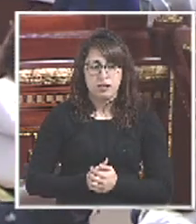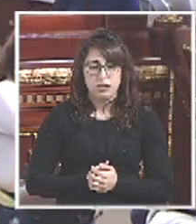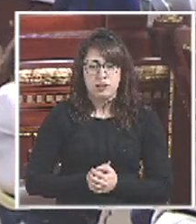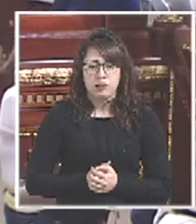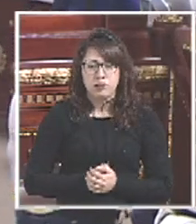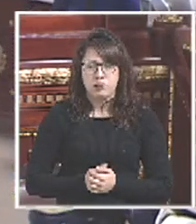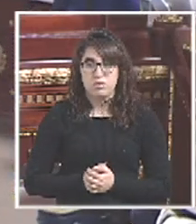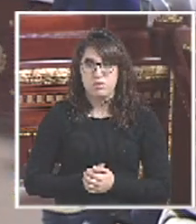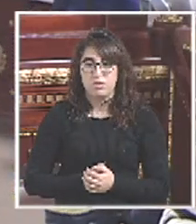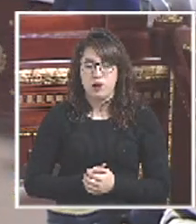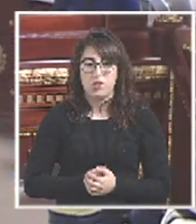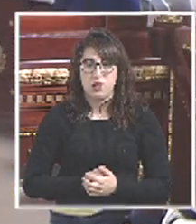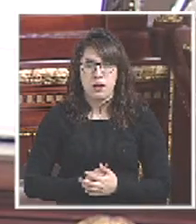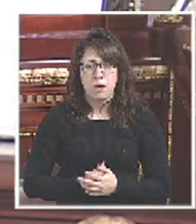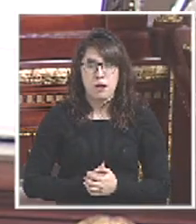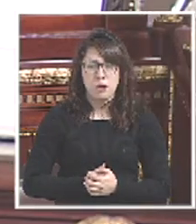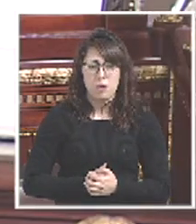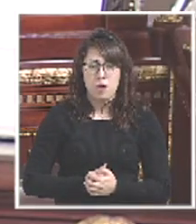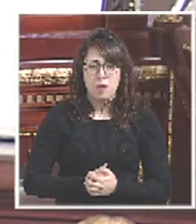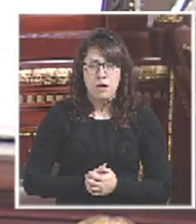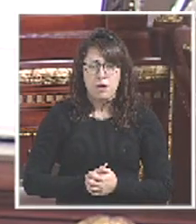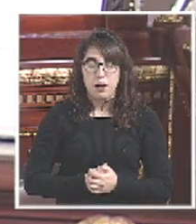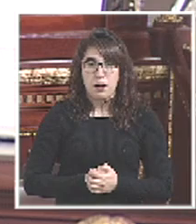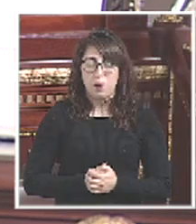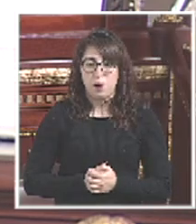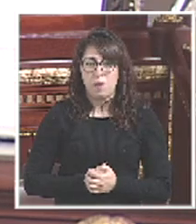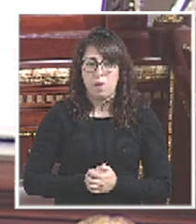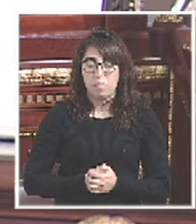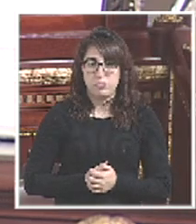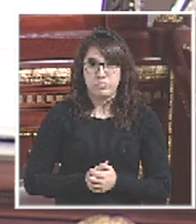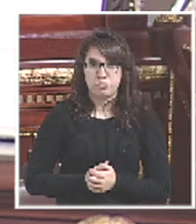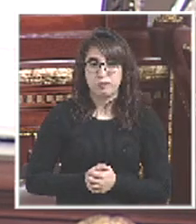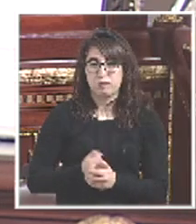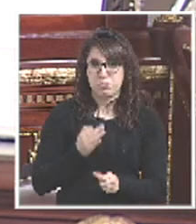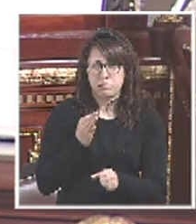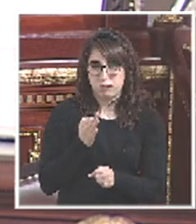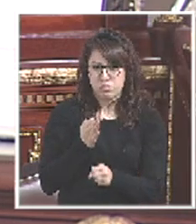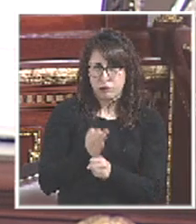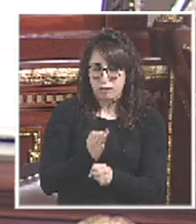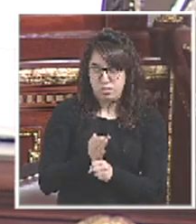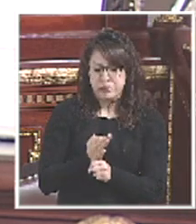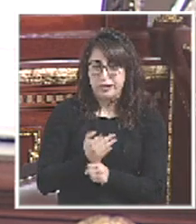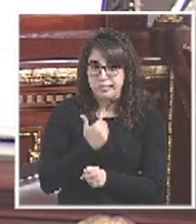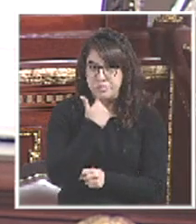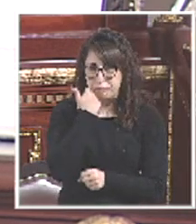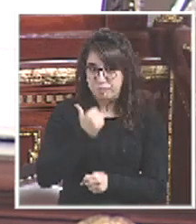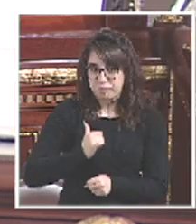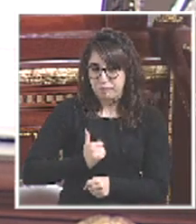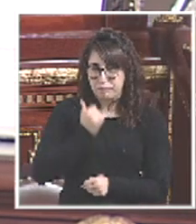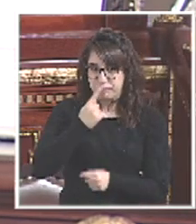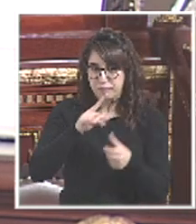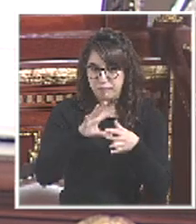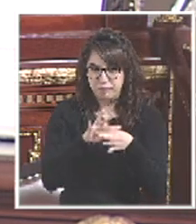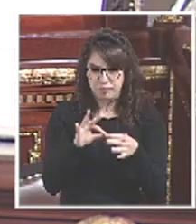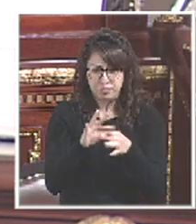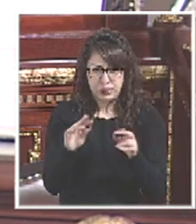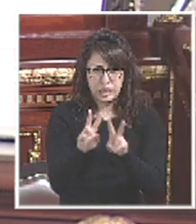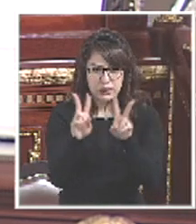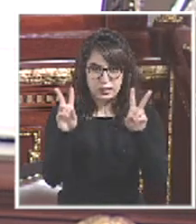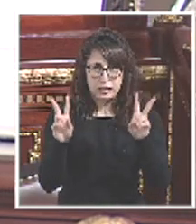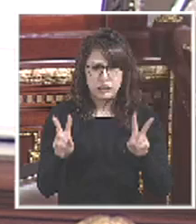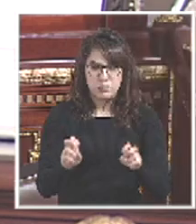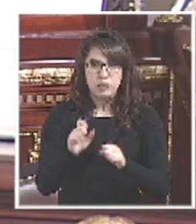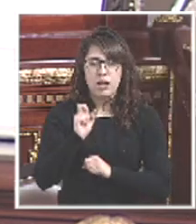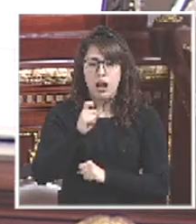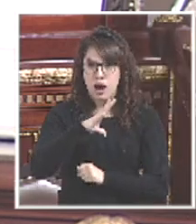Gracias, diputada secretaria. Antes de desahogar los puntos enlistados en el orden del día, esta presidencia informa que se ha llegado a